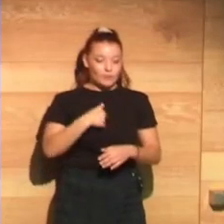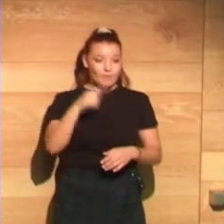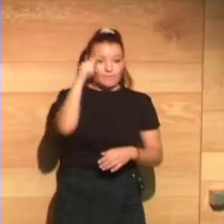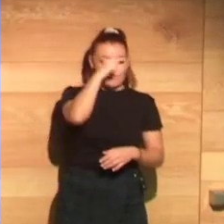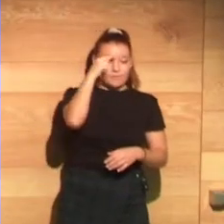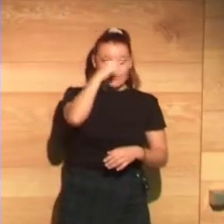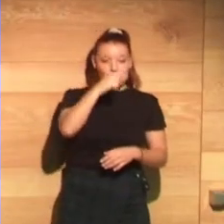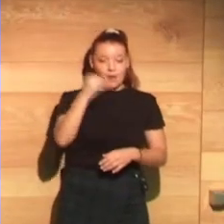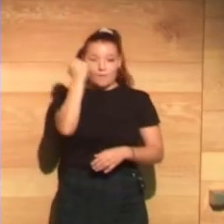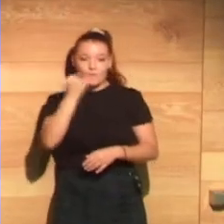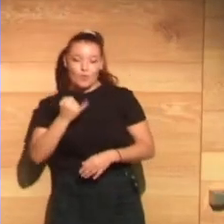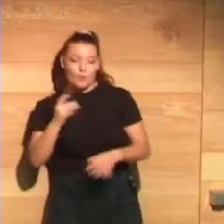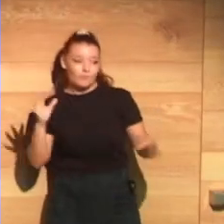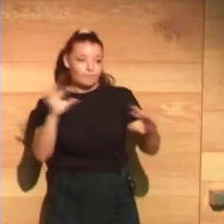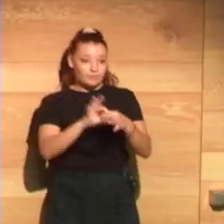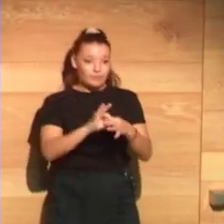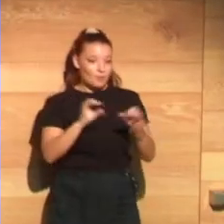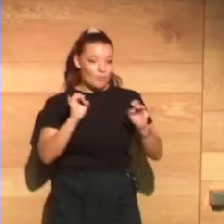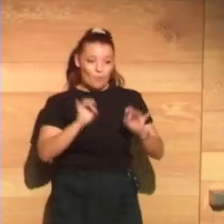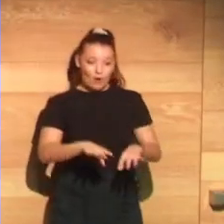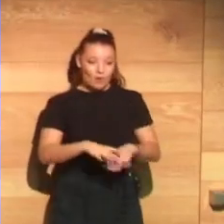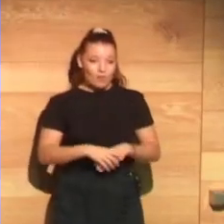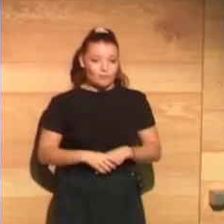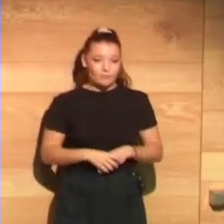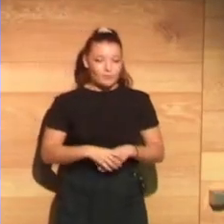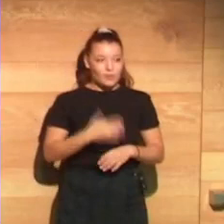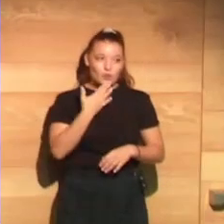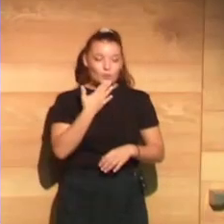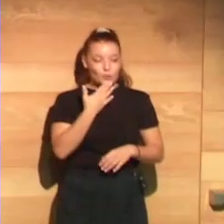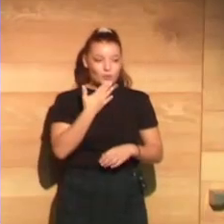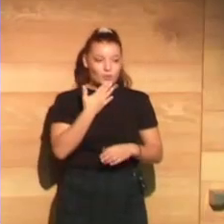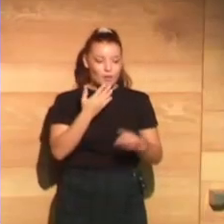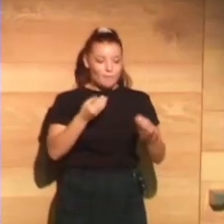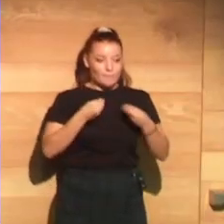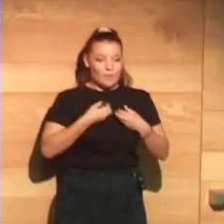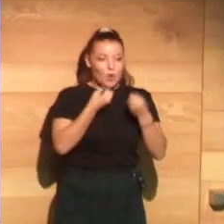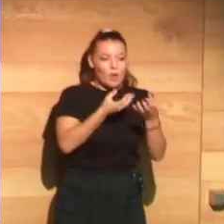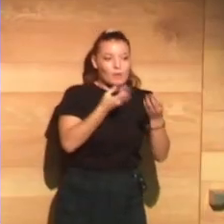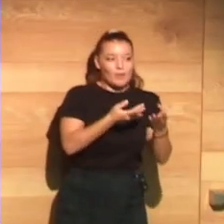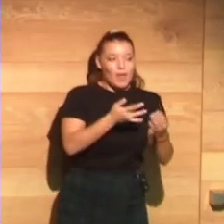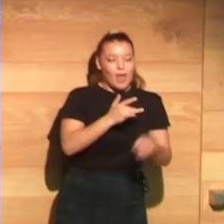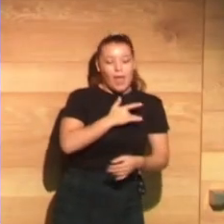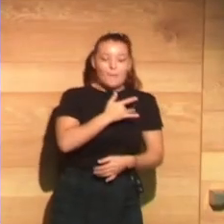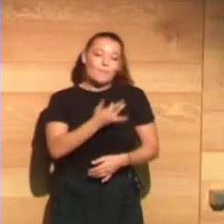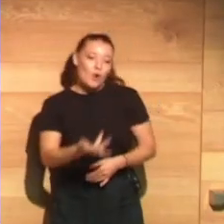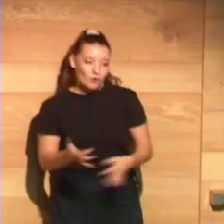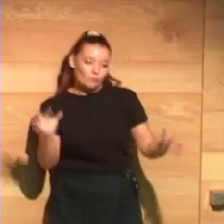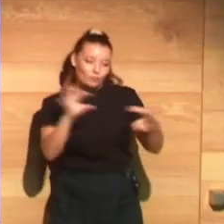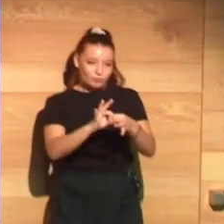libro. O sea, por lo menos quería que hiciera con Bowie lo que yo hice con Frida, que era hacer una biografía desde el amor,